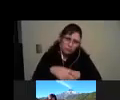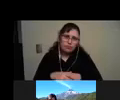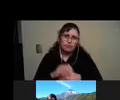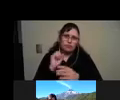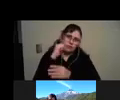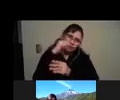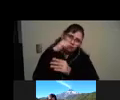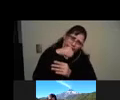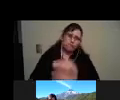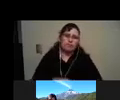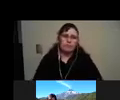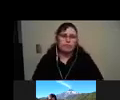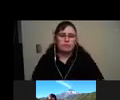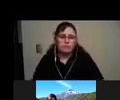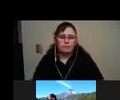anterior de cuello.